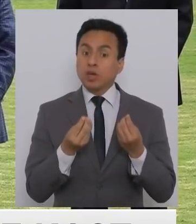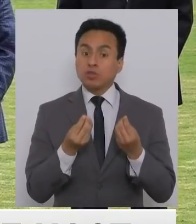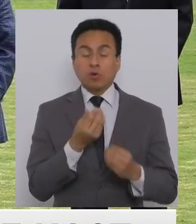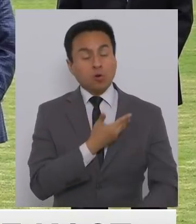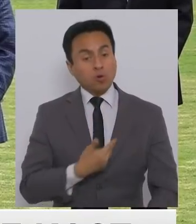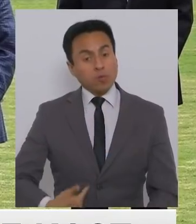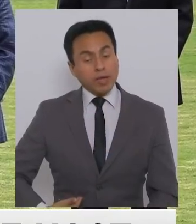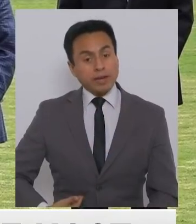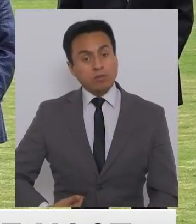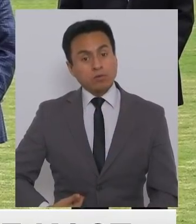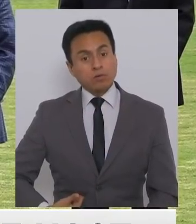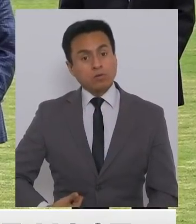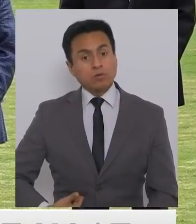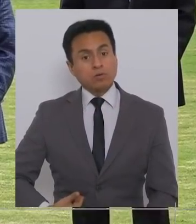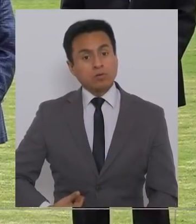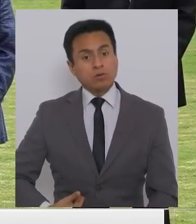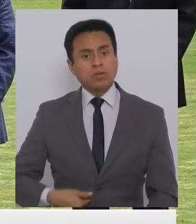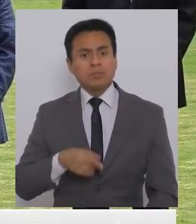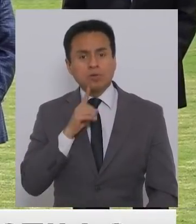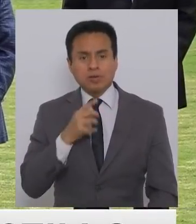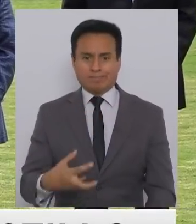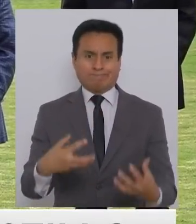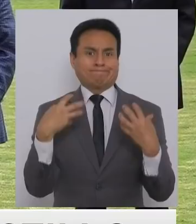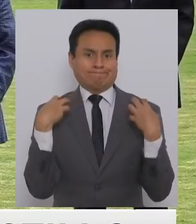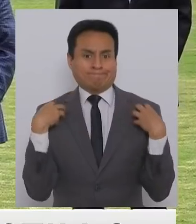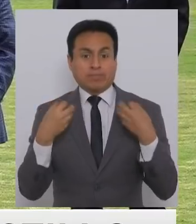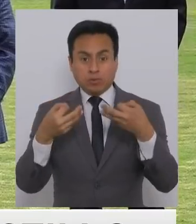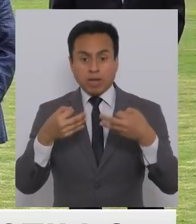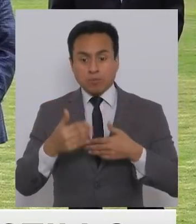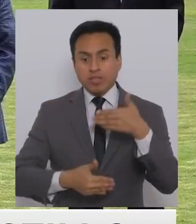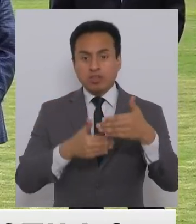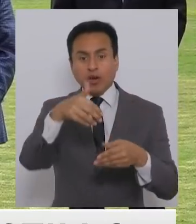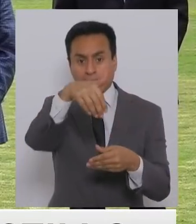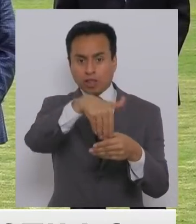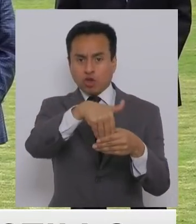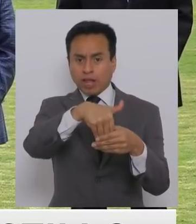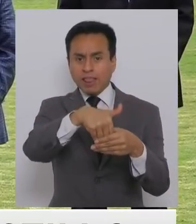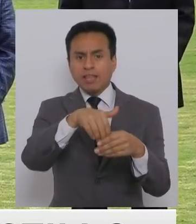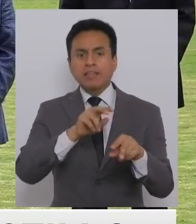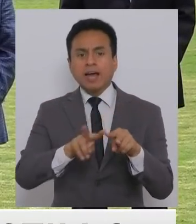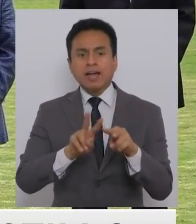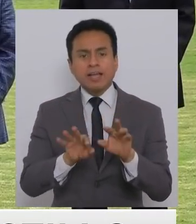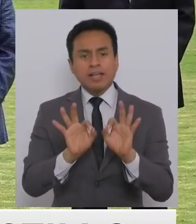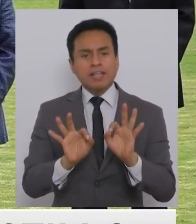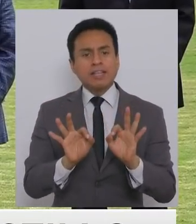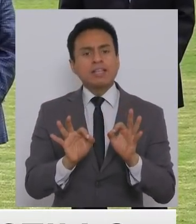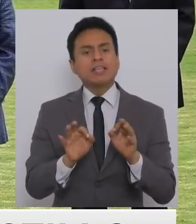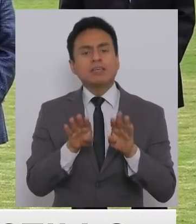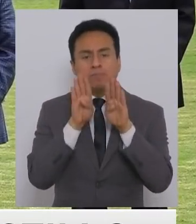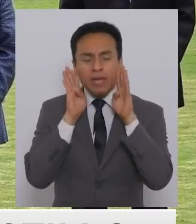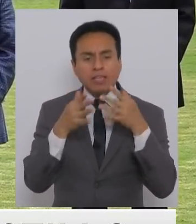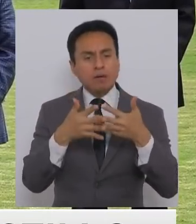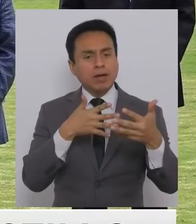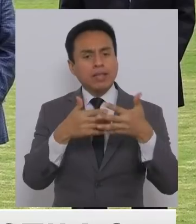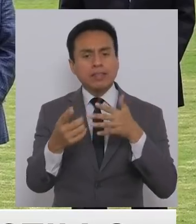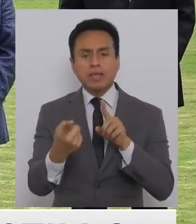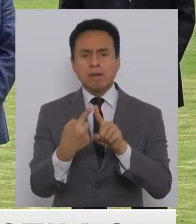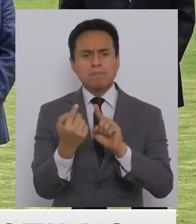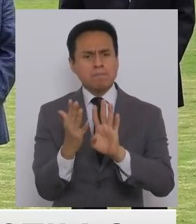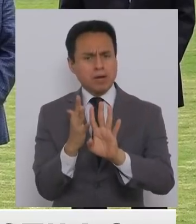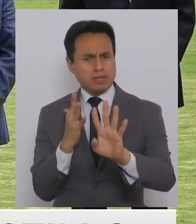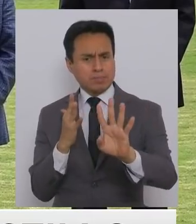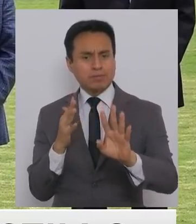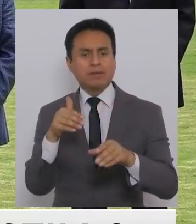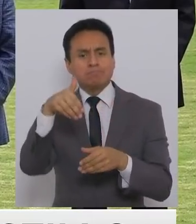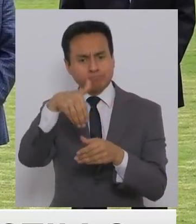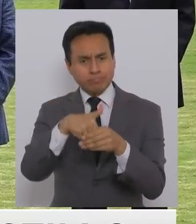gobierno tenemos una responsabilidad, que es asegurar que los procesos electorales se hagan en forma limpia, transparente, participativa,